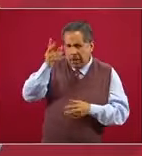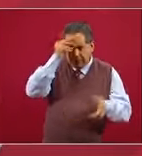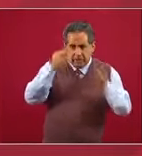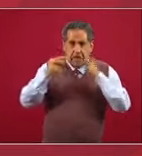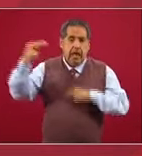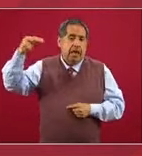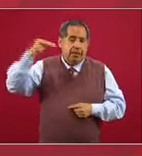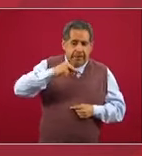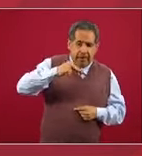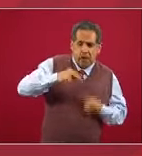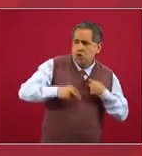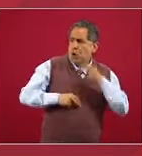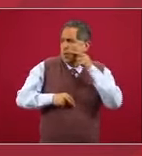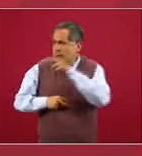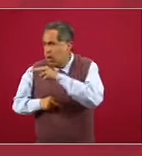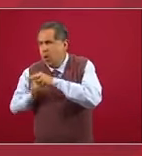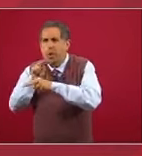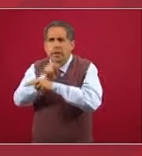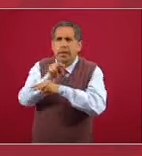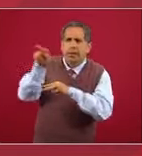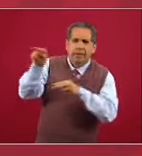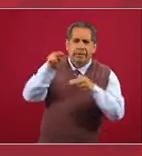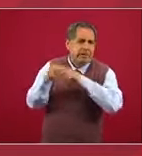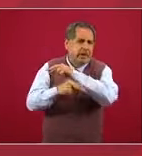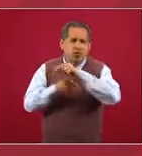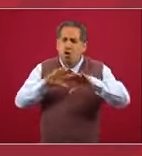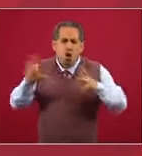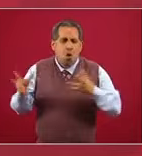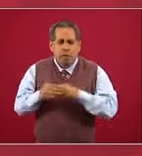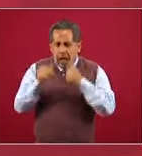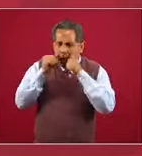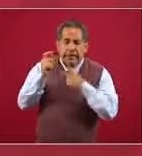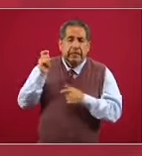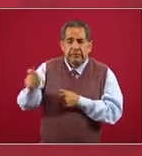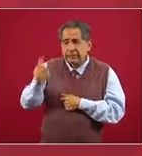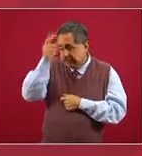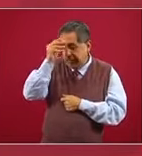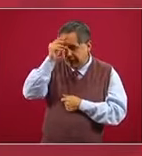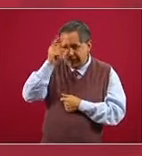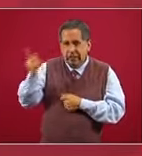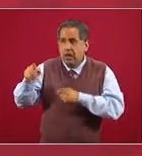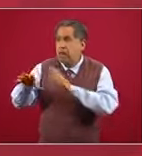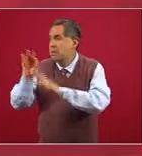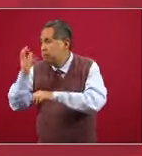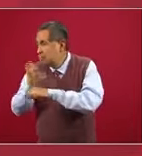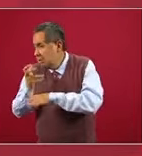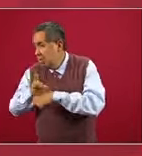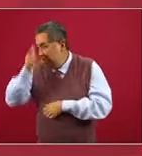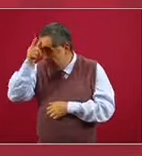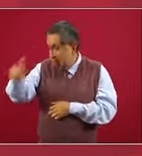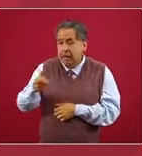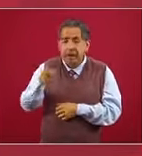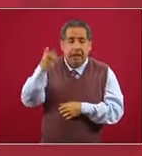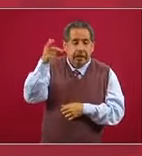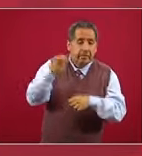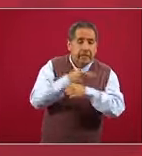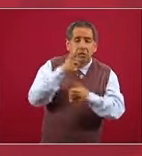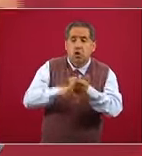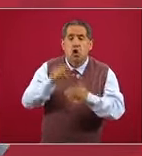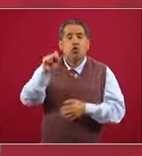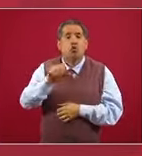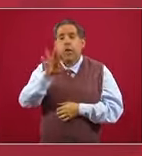pueden observar lo que nosotros hacemos en México, México puede observar lo que están encontrando en Estados Unidos, lo que están encontrando en países